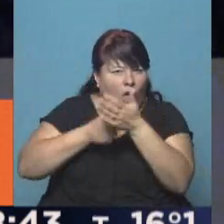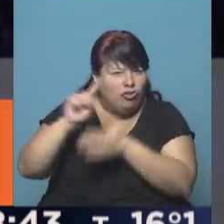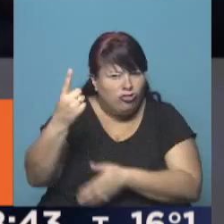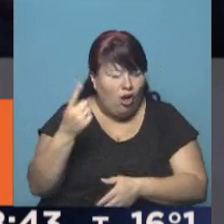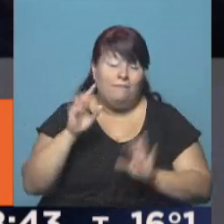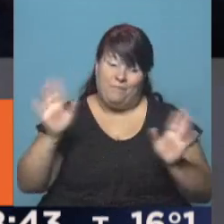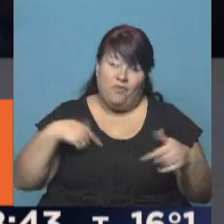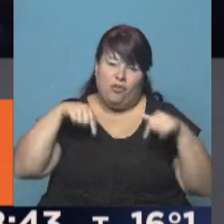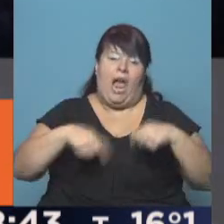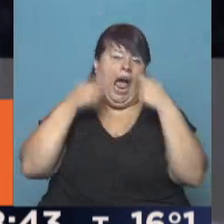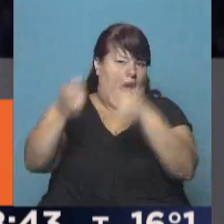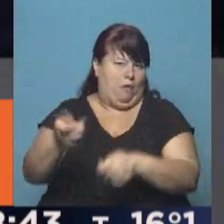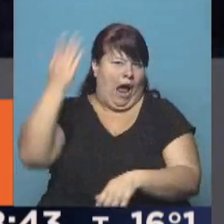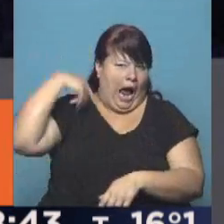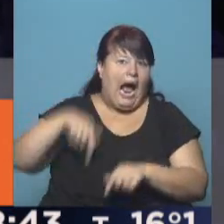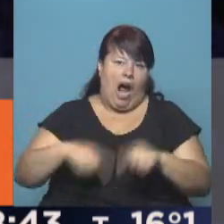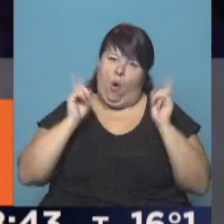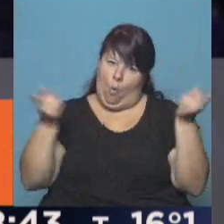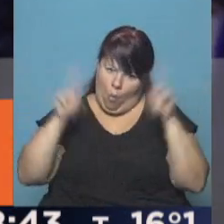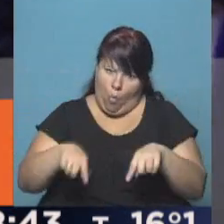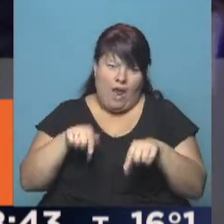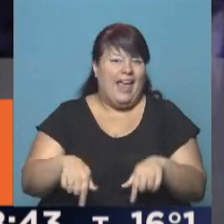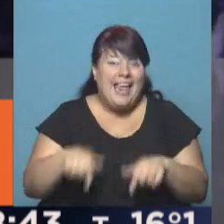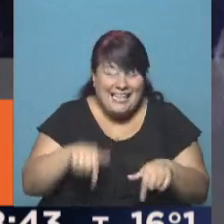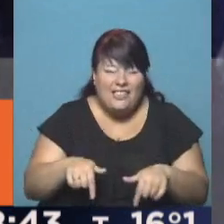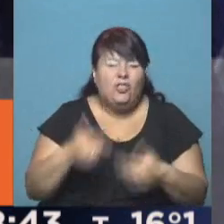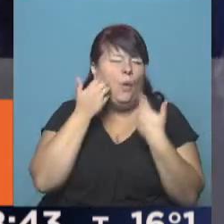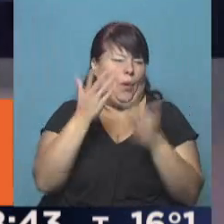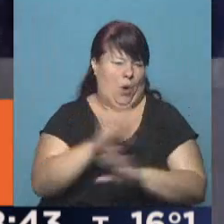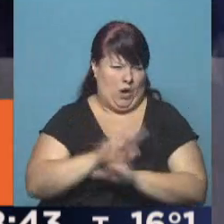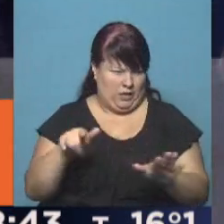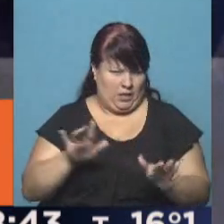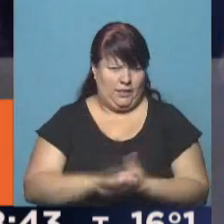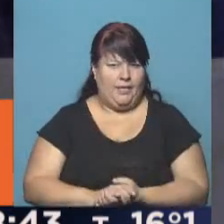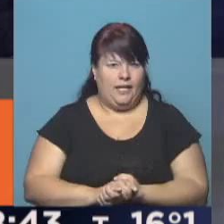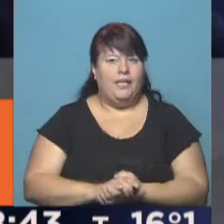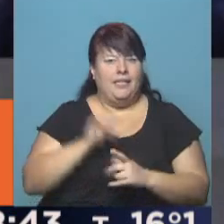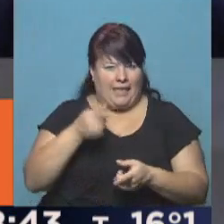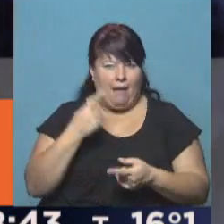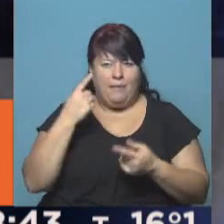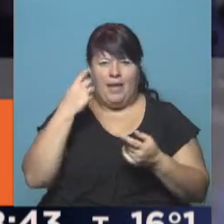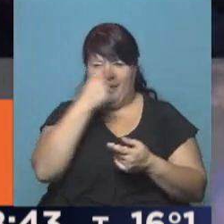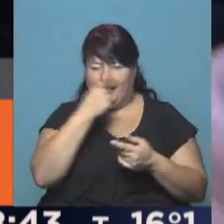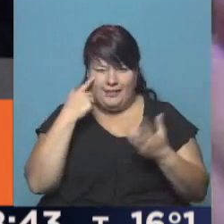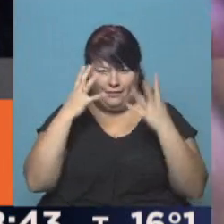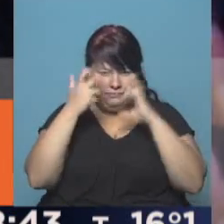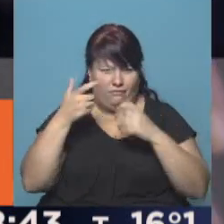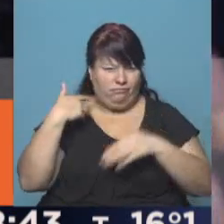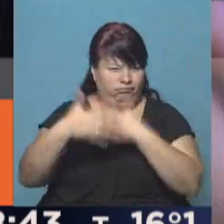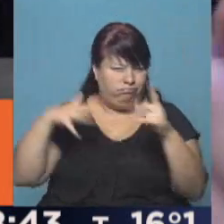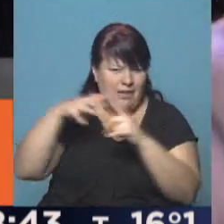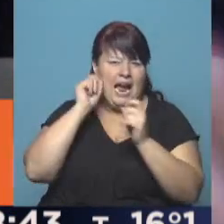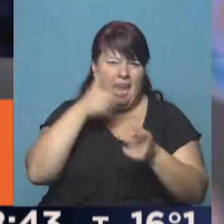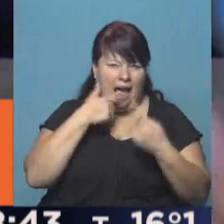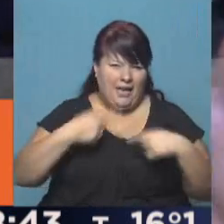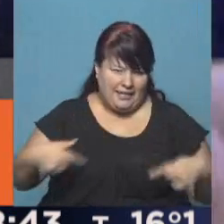bueno lo hemos acompañado de un primer momento ahora estamos acá esto es una barbaridad lo que están haciendo estás sufriendo también los efectos de lo que fue el avance no los